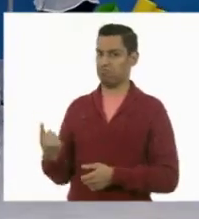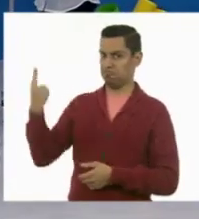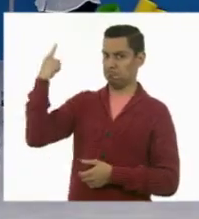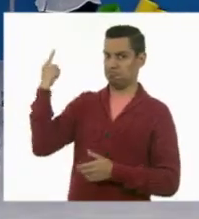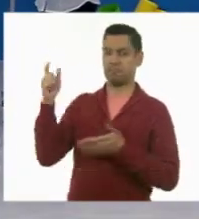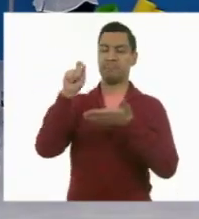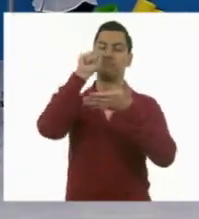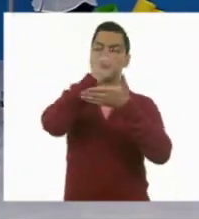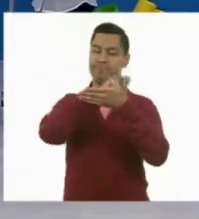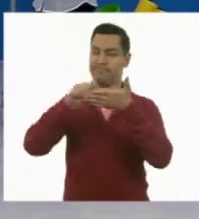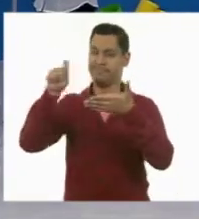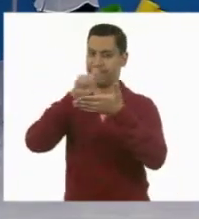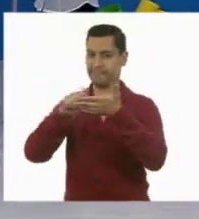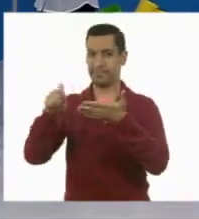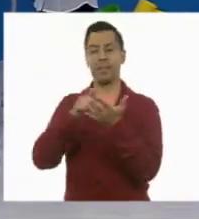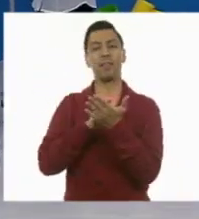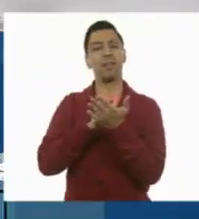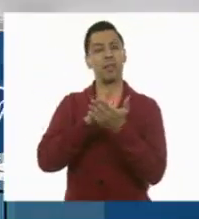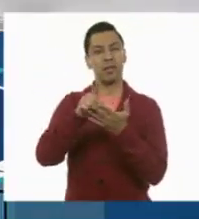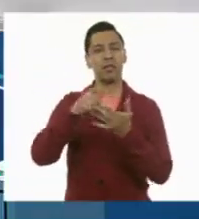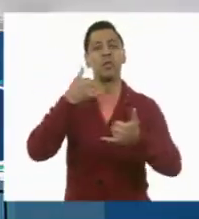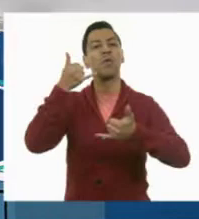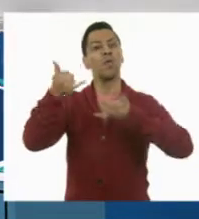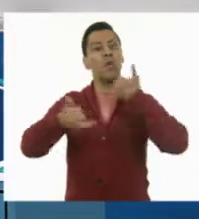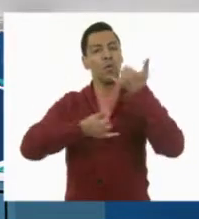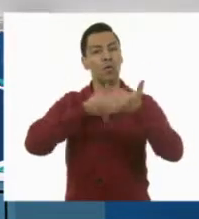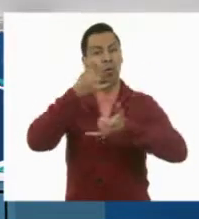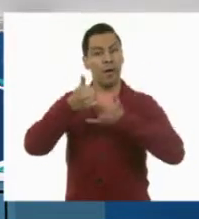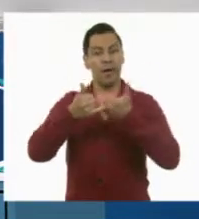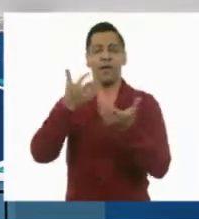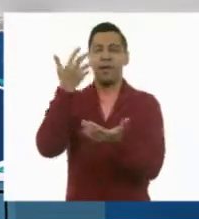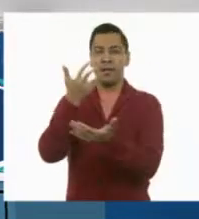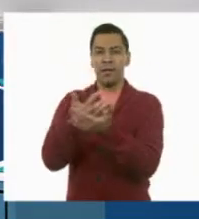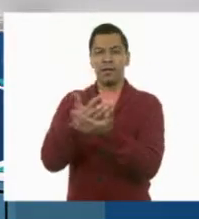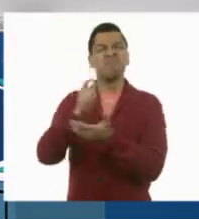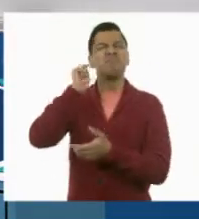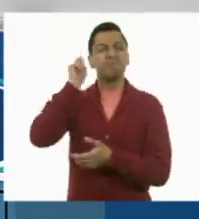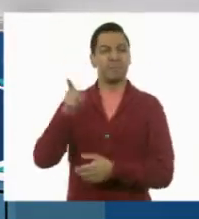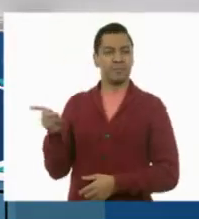A jugar y a descansar. Más que eso, se llama el derecho al...